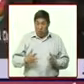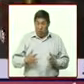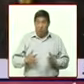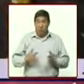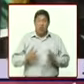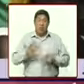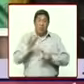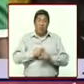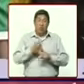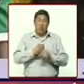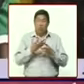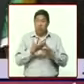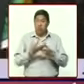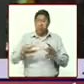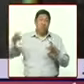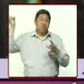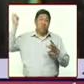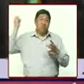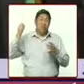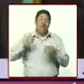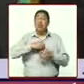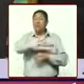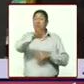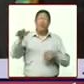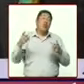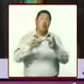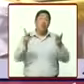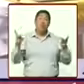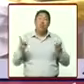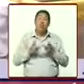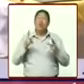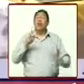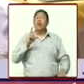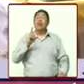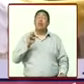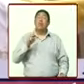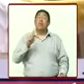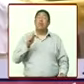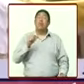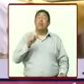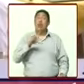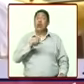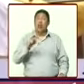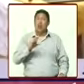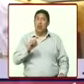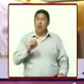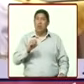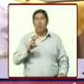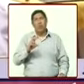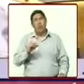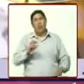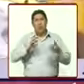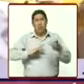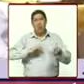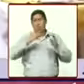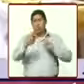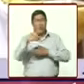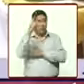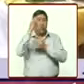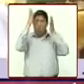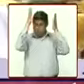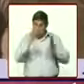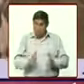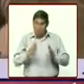en el combate, principalmente en la zona de la provincia de Velasco. No deja un vacío porque ya han sido reemplazados por bomberos